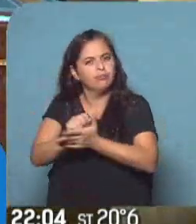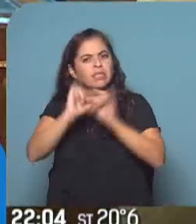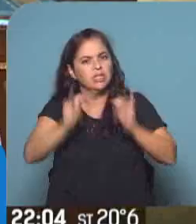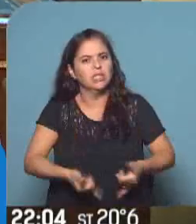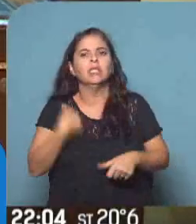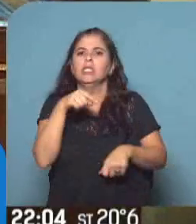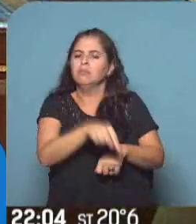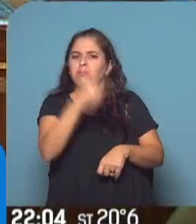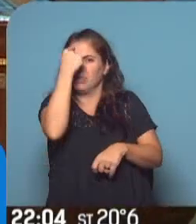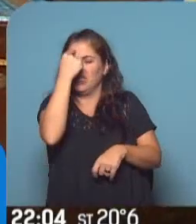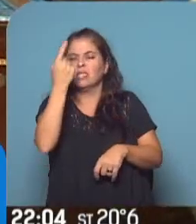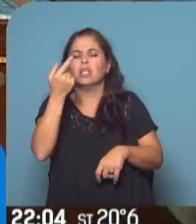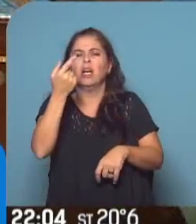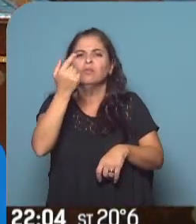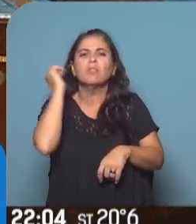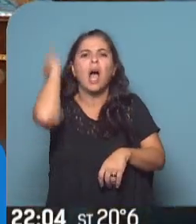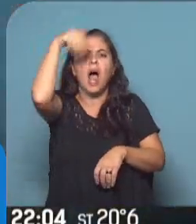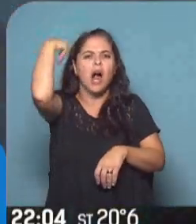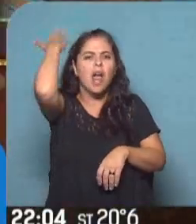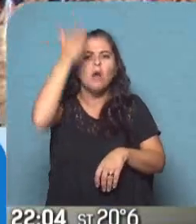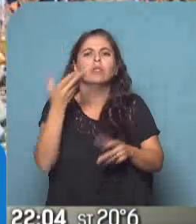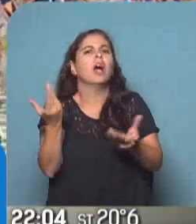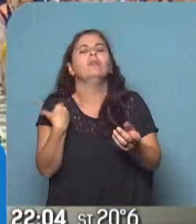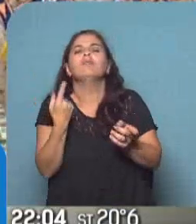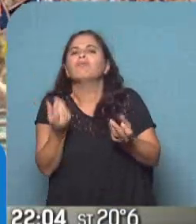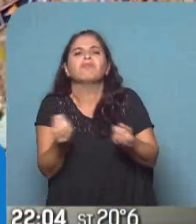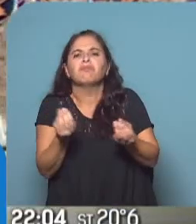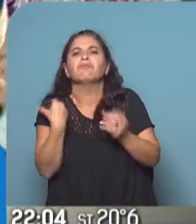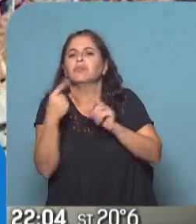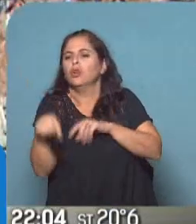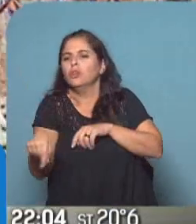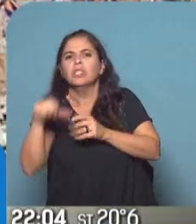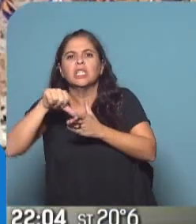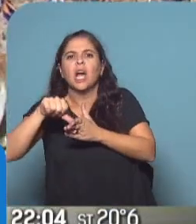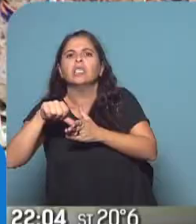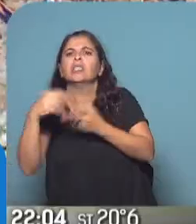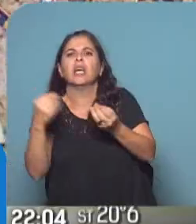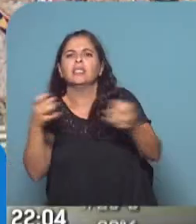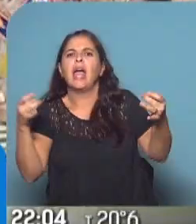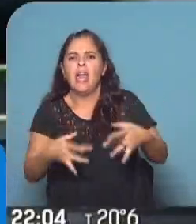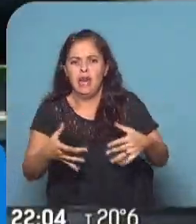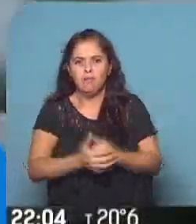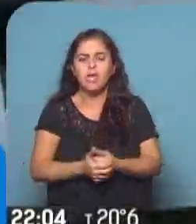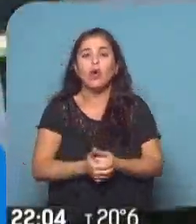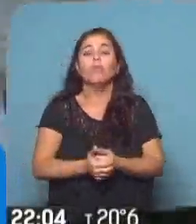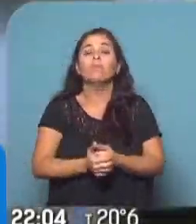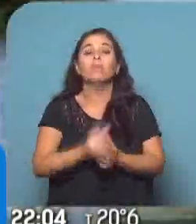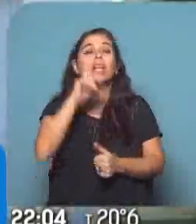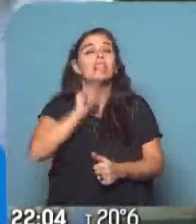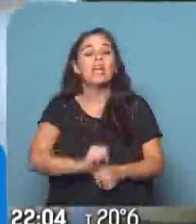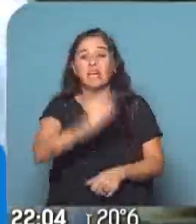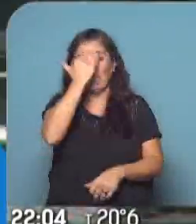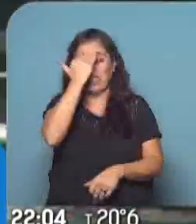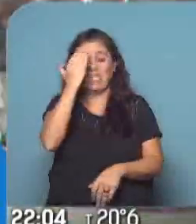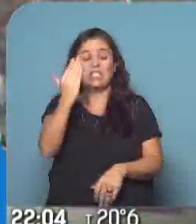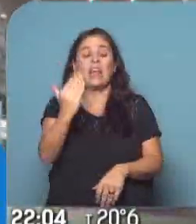considera a Irán un archienemigo regional. Las señales son inconfundibles. El 15 de abril, Washington adoptó, a pesar